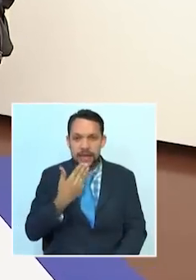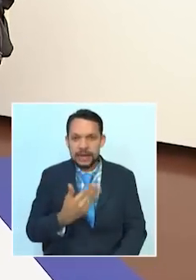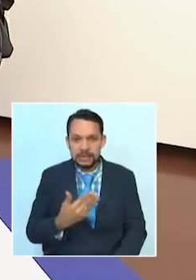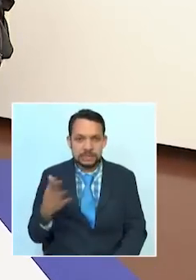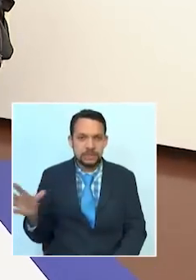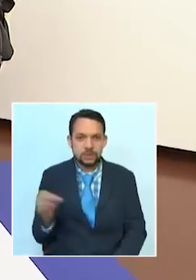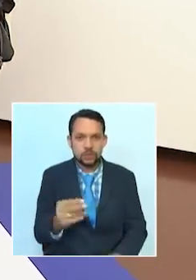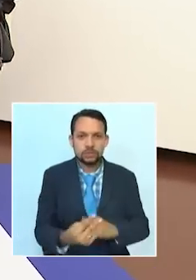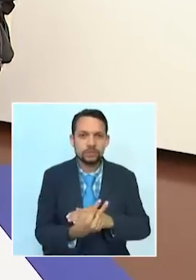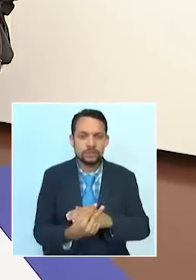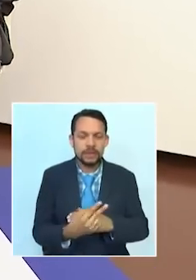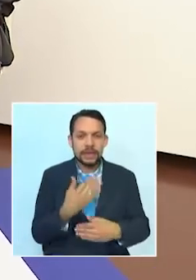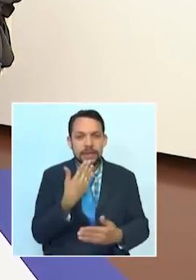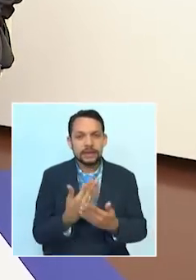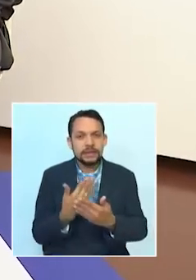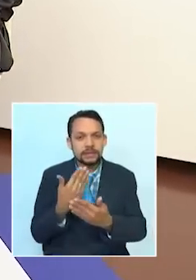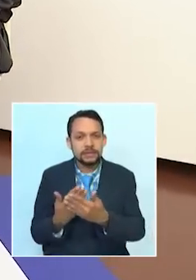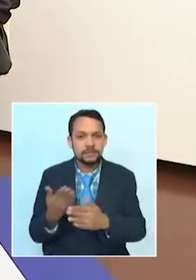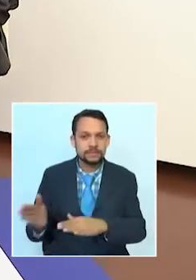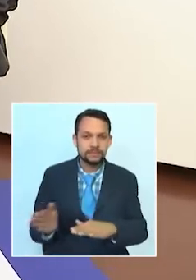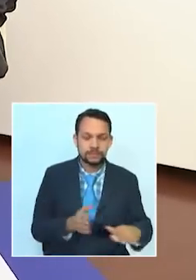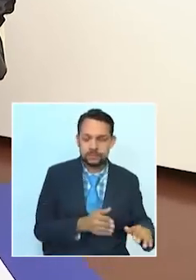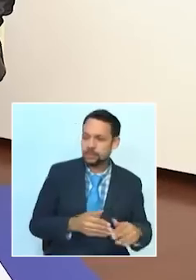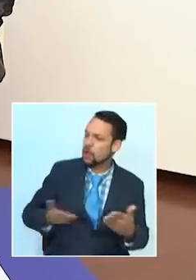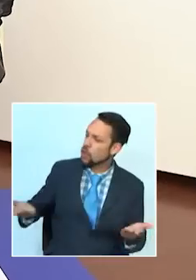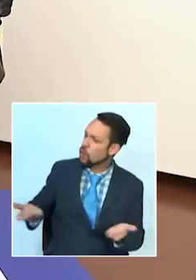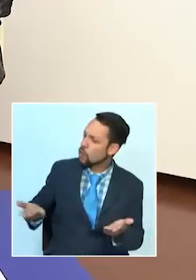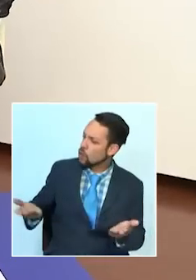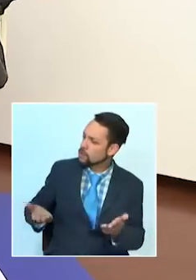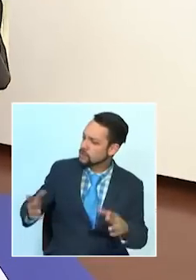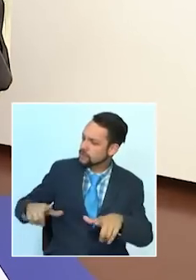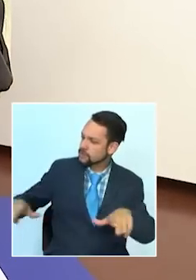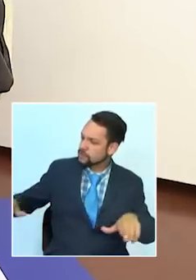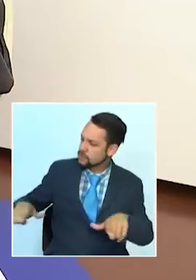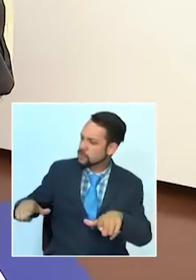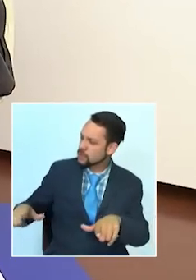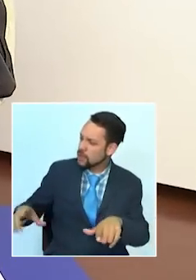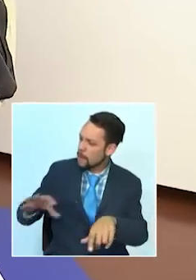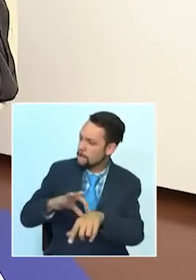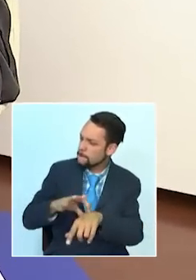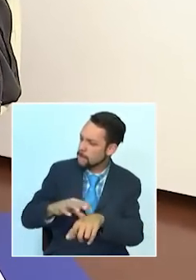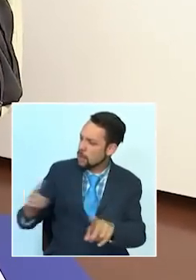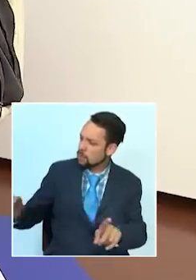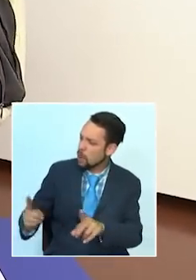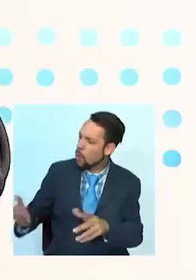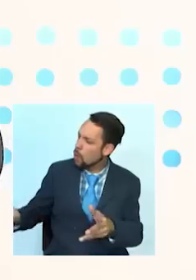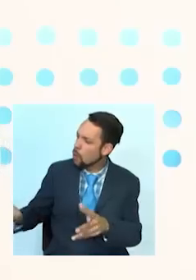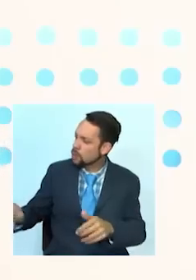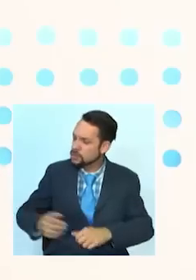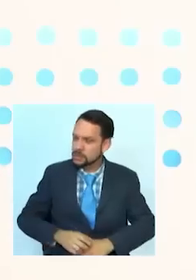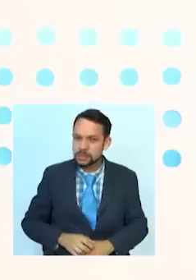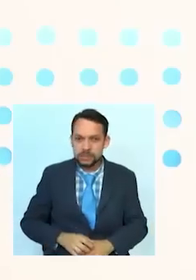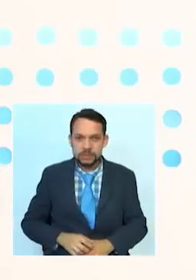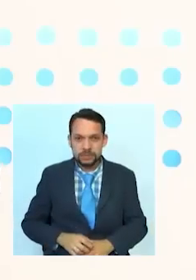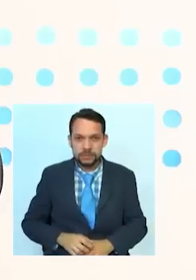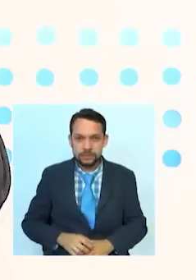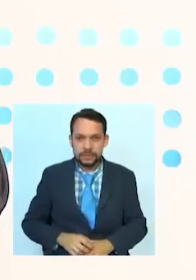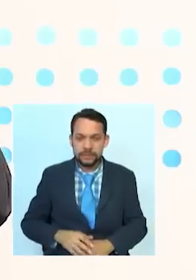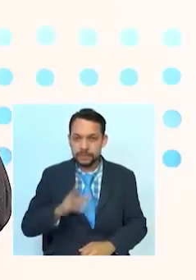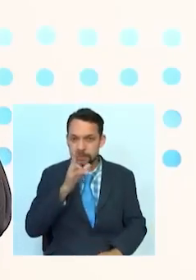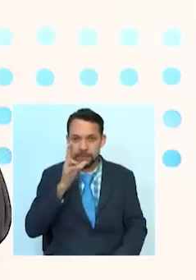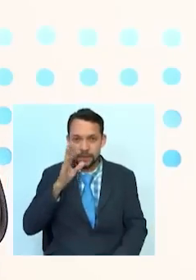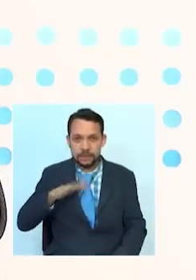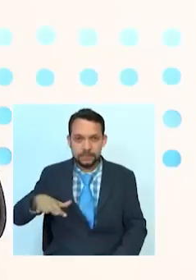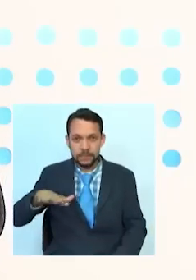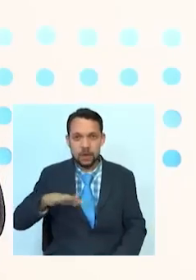acompañaron en este momento usted está atendiendo en una de las sedes del Doctor Rojas pero no en la sede campestre